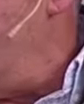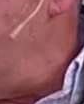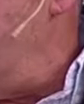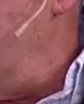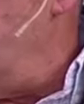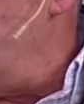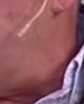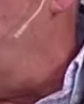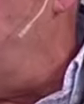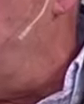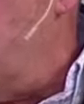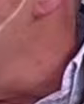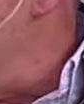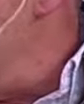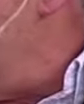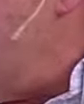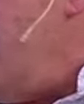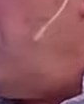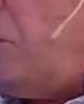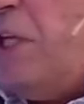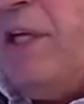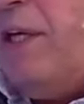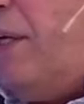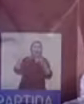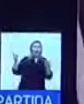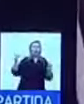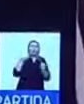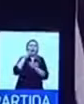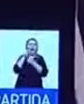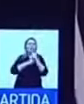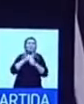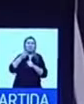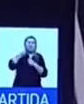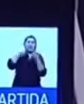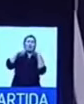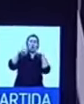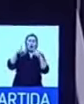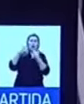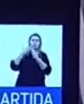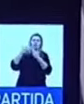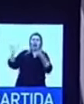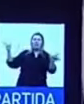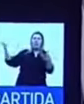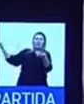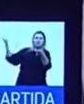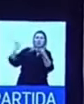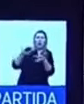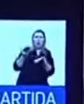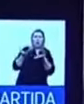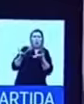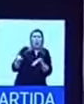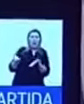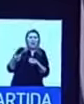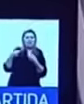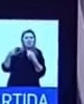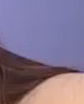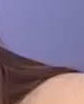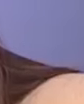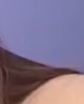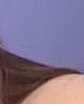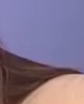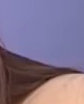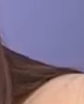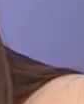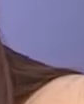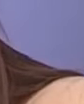aparecer en un rato pero nada de eso tiene verdaderamente Y qué opina Adolfo sobre porque he escuchado mucho a varios